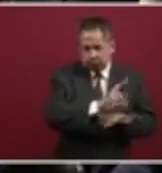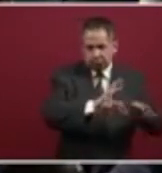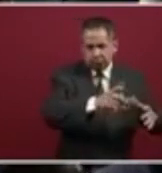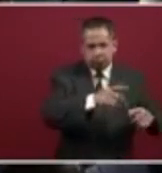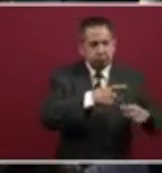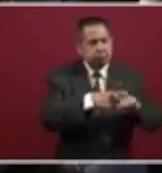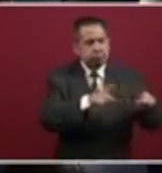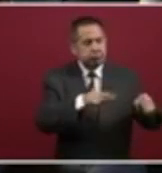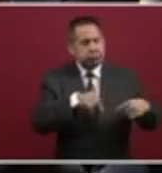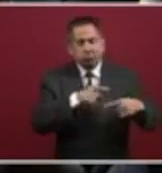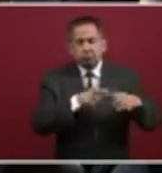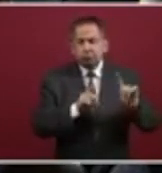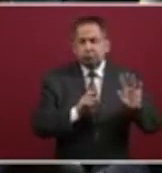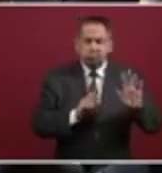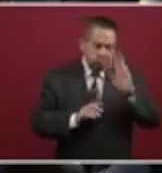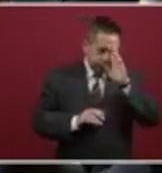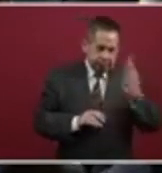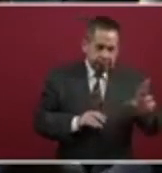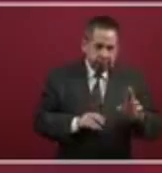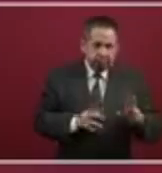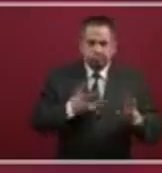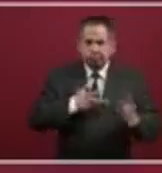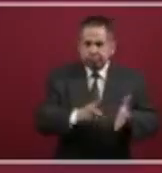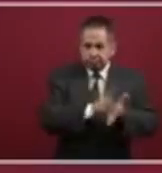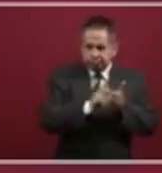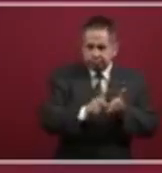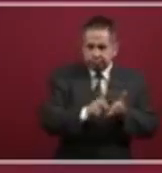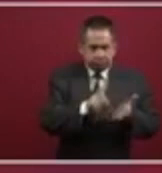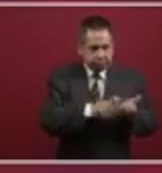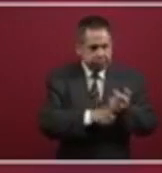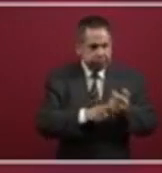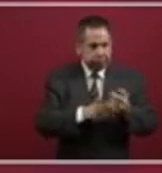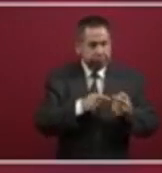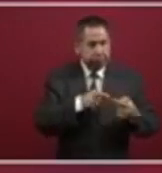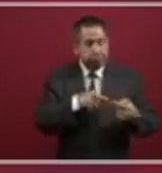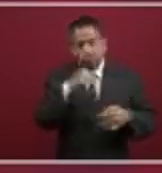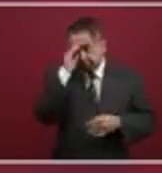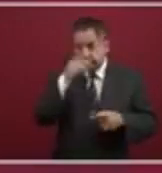las discrepancias, el derecho a disentir.